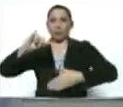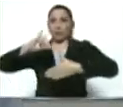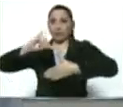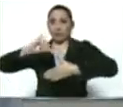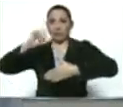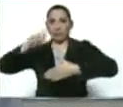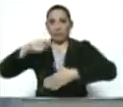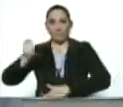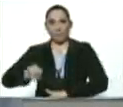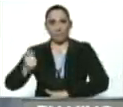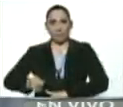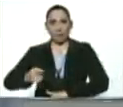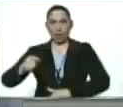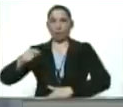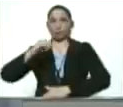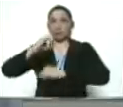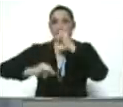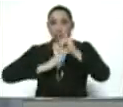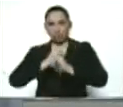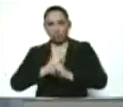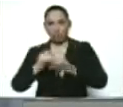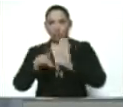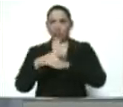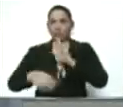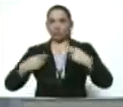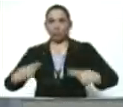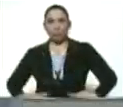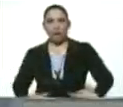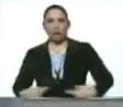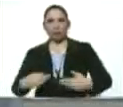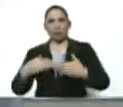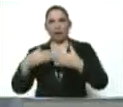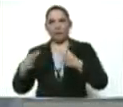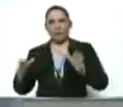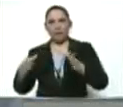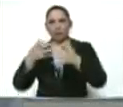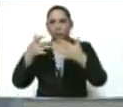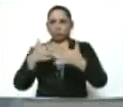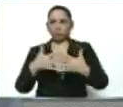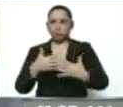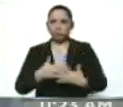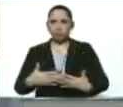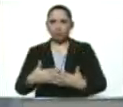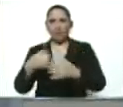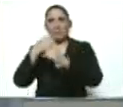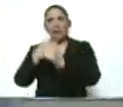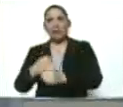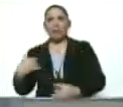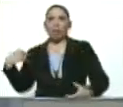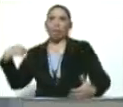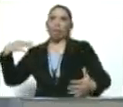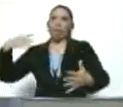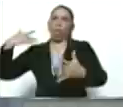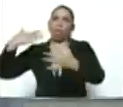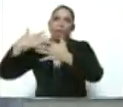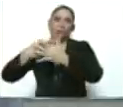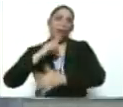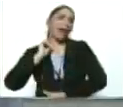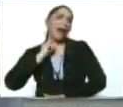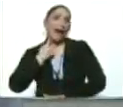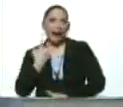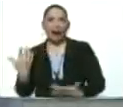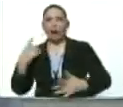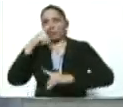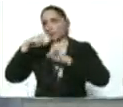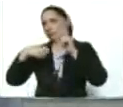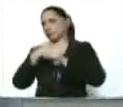Corte Interamericana de Derechos Humanos, abrían un oficio y esperaban años y años y años y años para